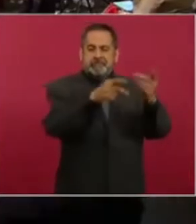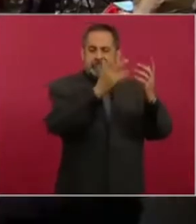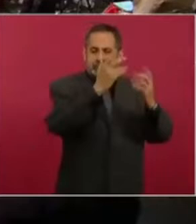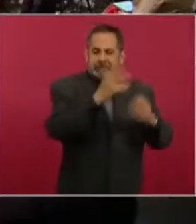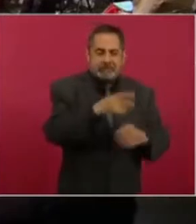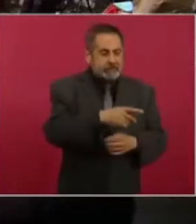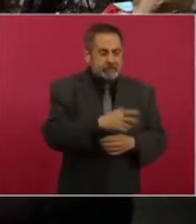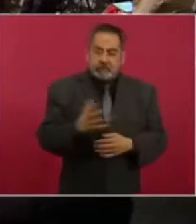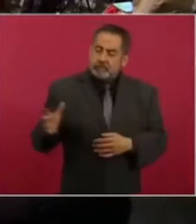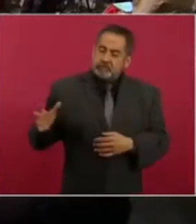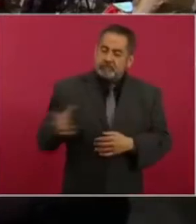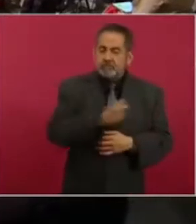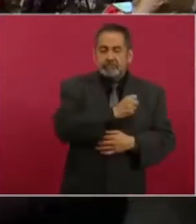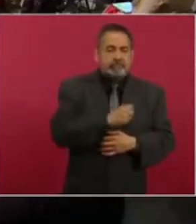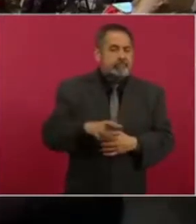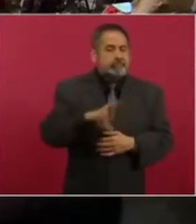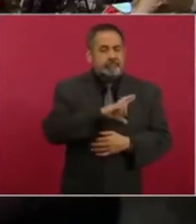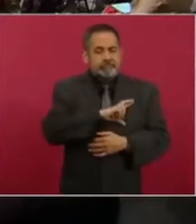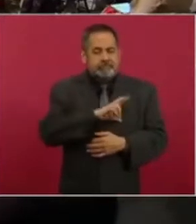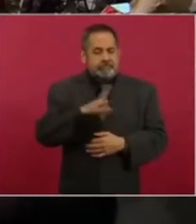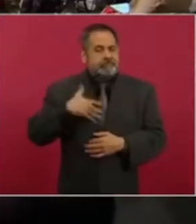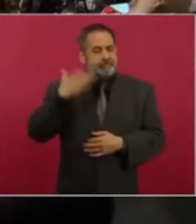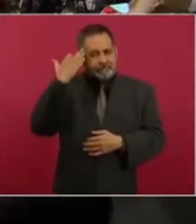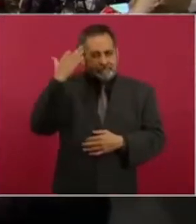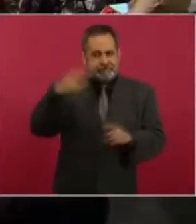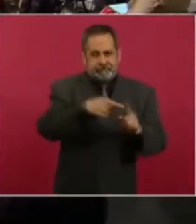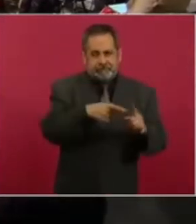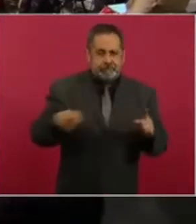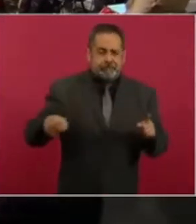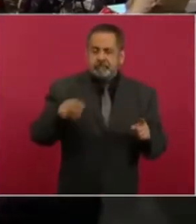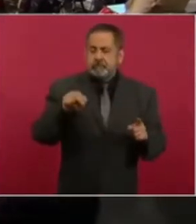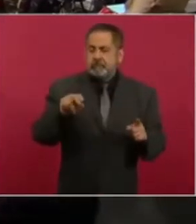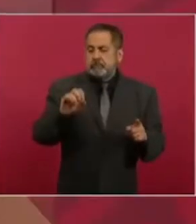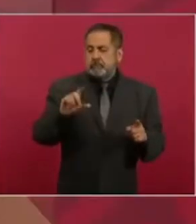Todo esto en el periodo neoliberal.